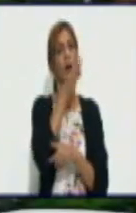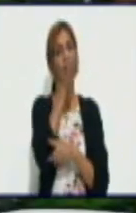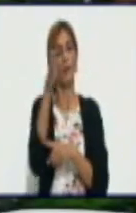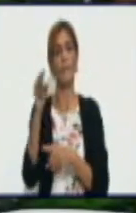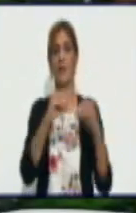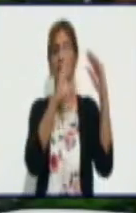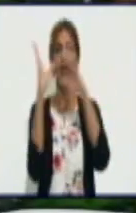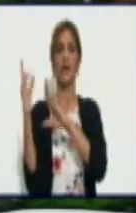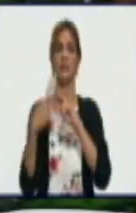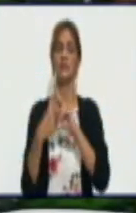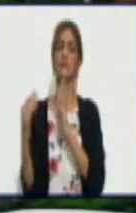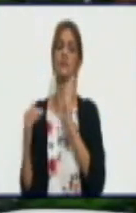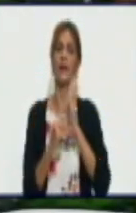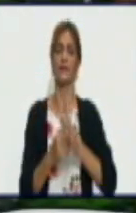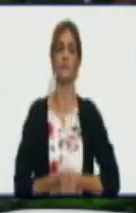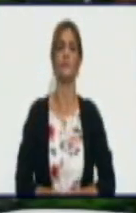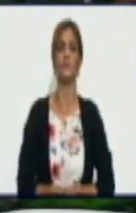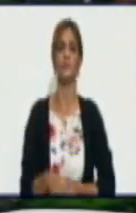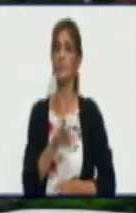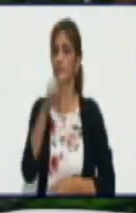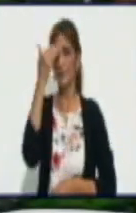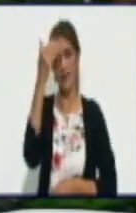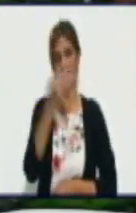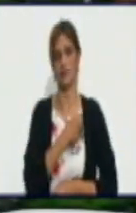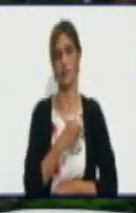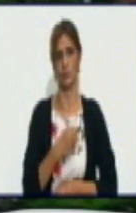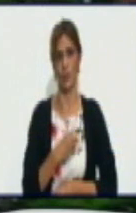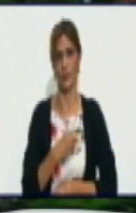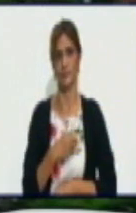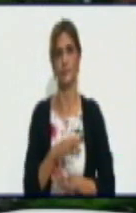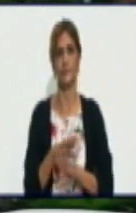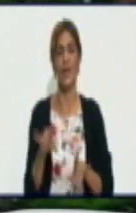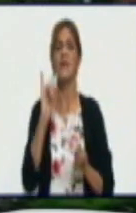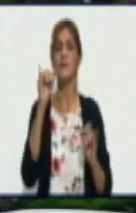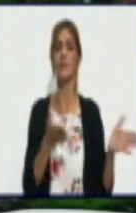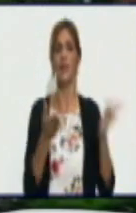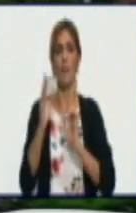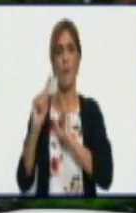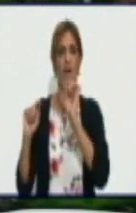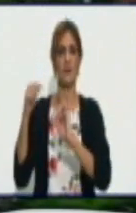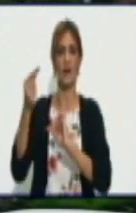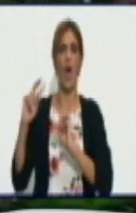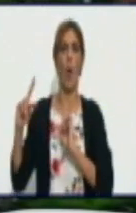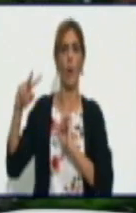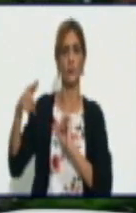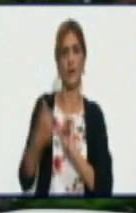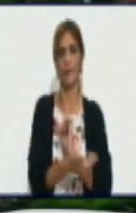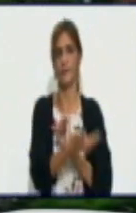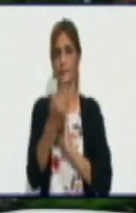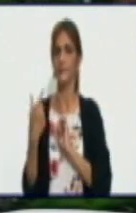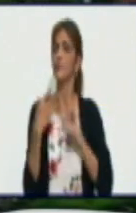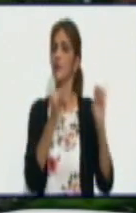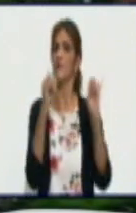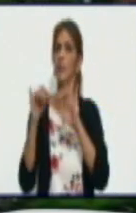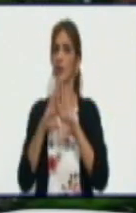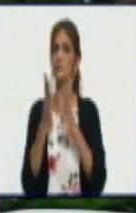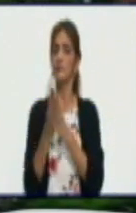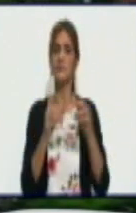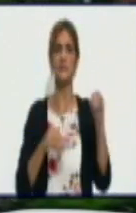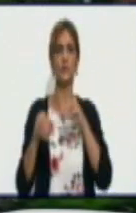habernos acompañado a esta hora del mediodía. Le invitamos para que esté con nosotros mañana a través de nuestro panel informativo. Hacemos una pausa, pero